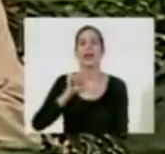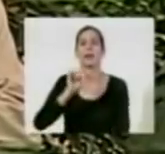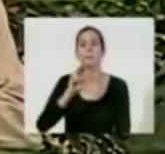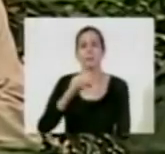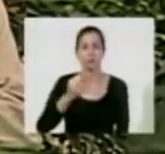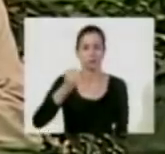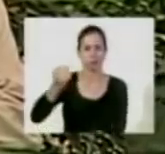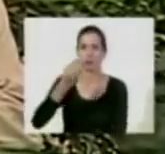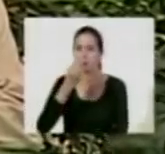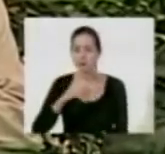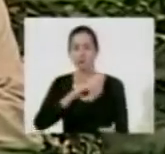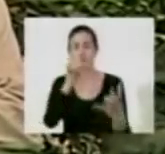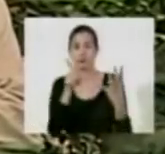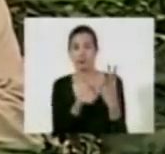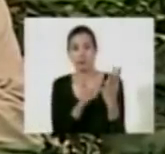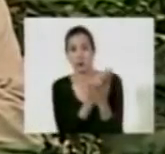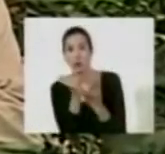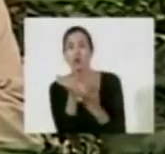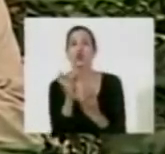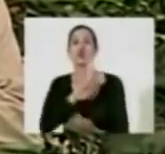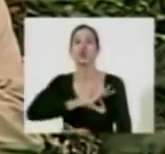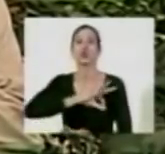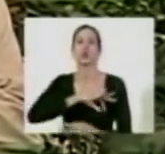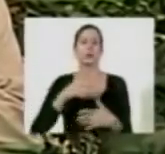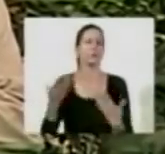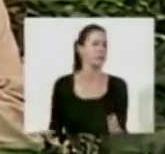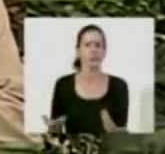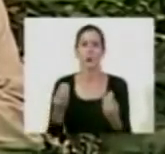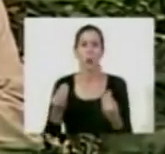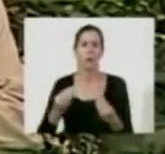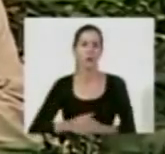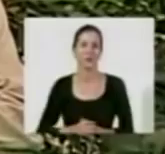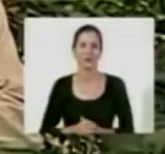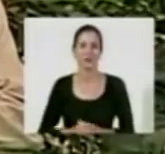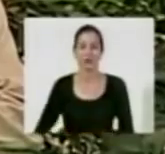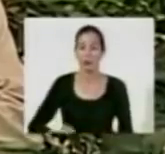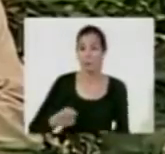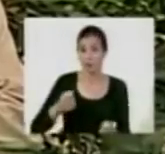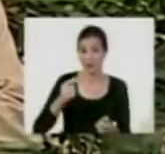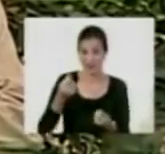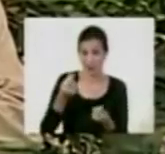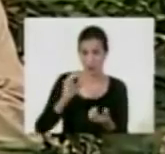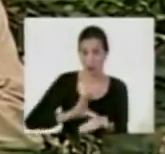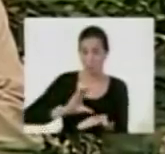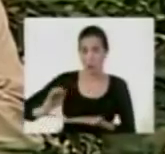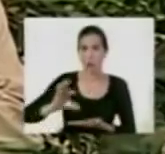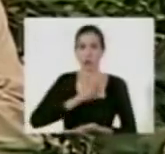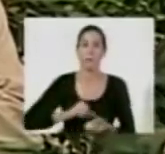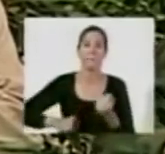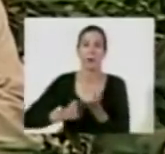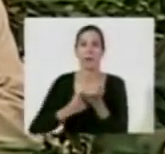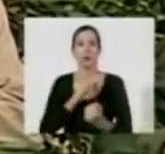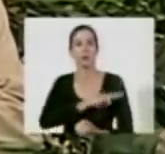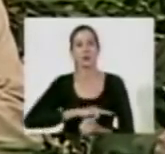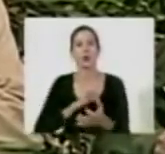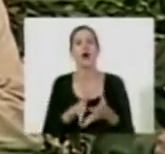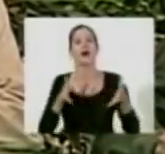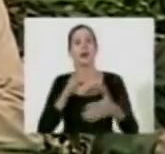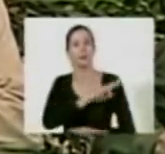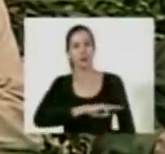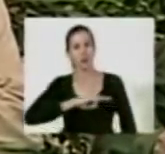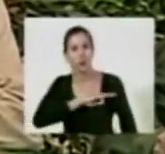Por la vía social, la paz social, consolidando la inversión social, las misiones, las grandes misiones,